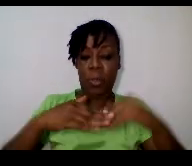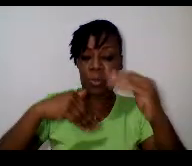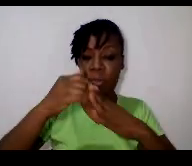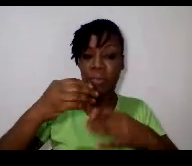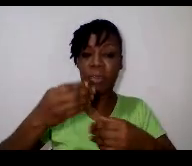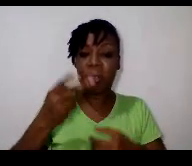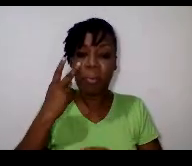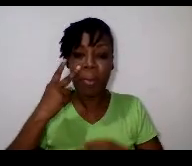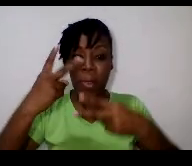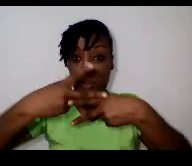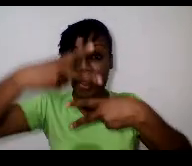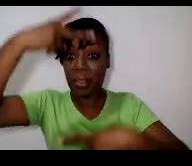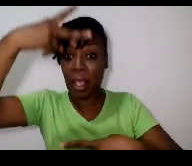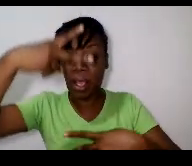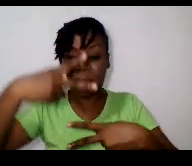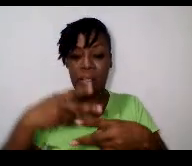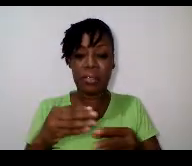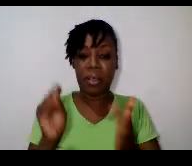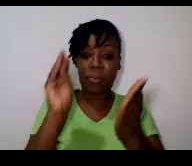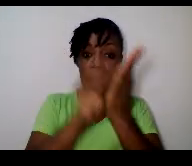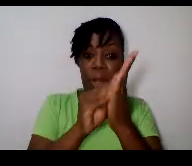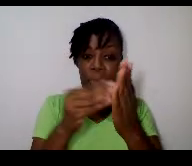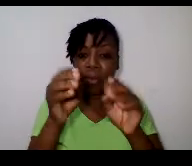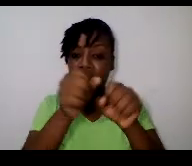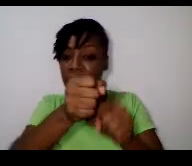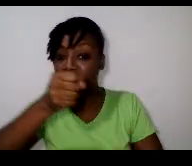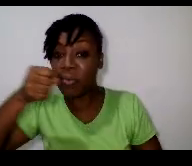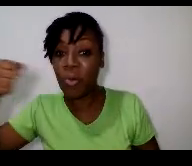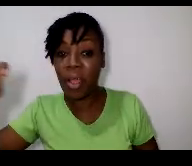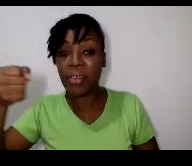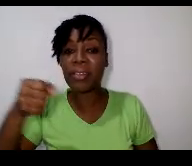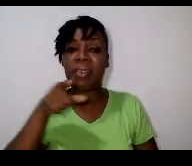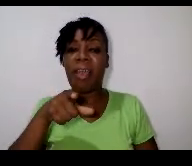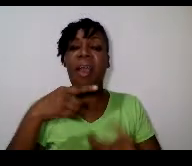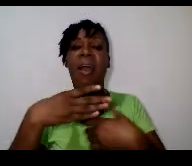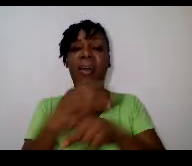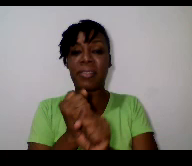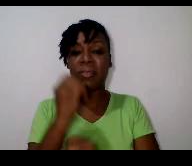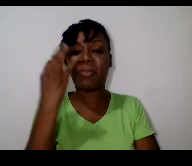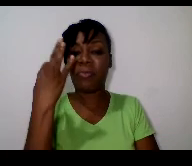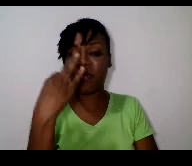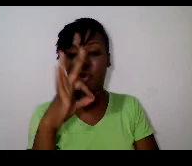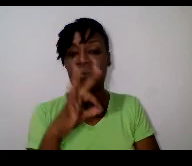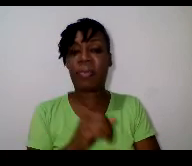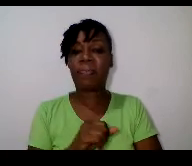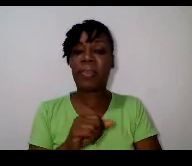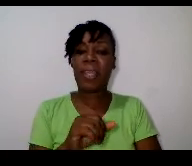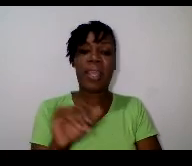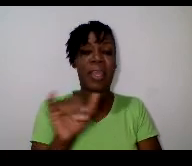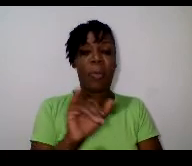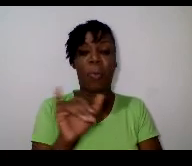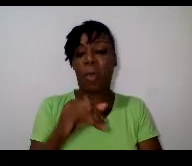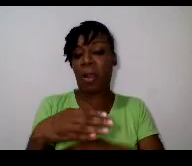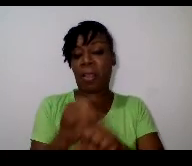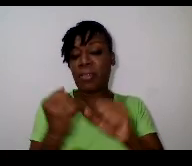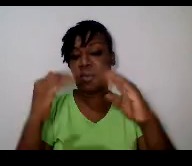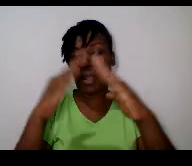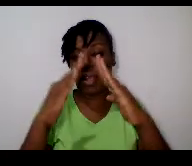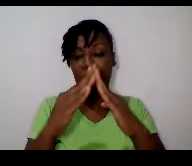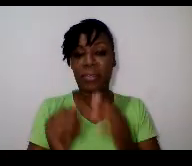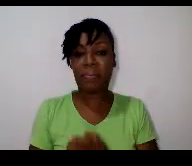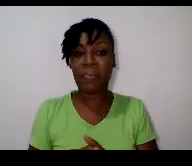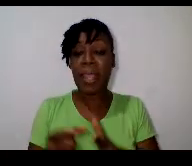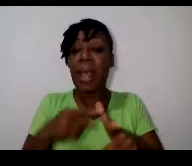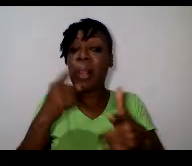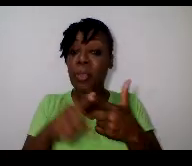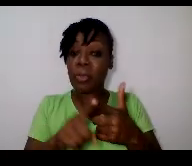las puertas, cuando empezamos a darle cierta forma justamente a esa casa. Y entonces de 6 a